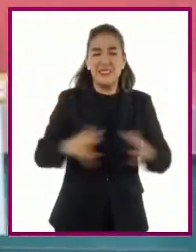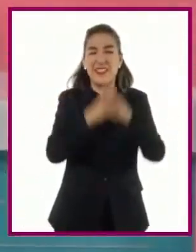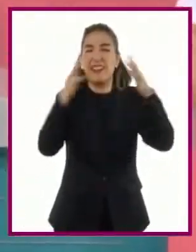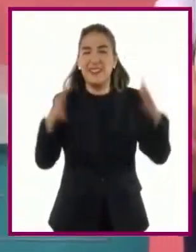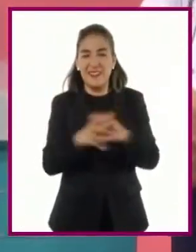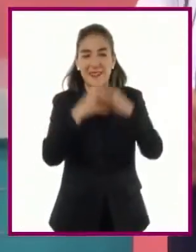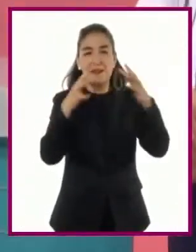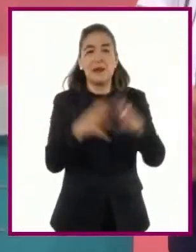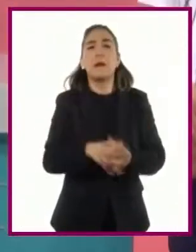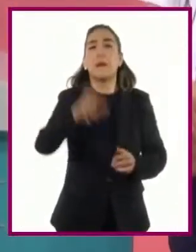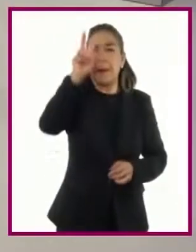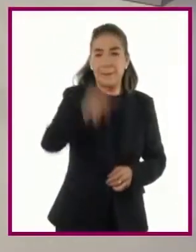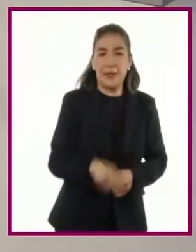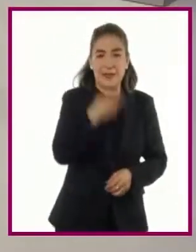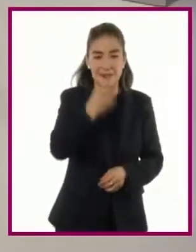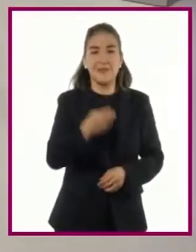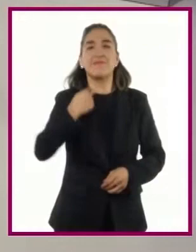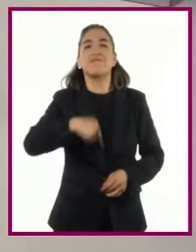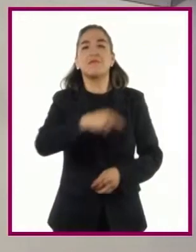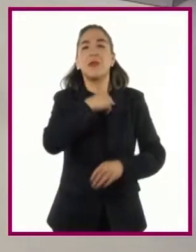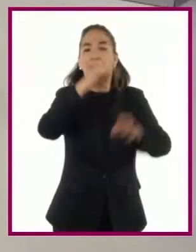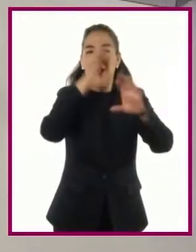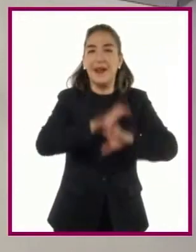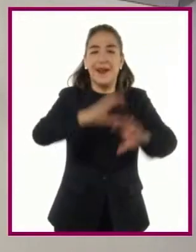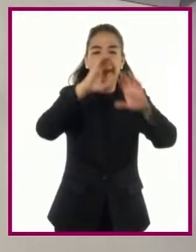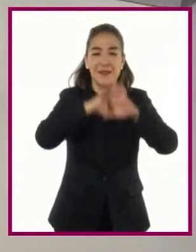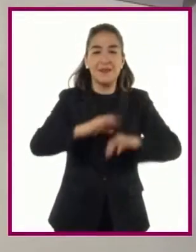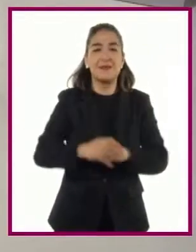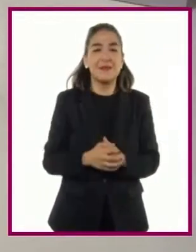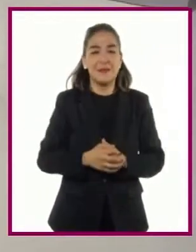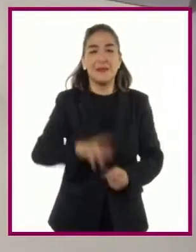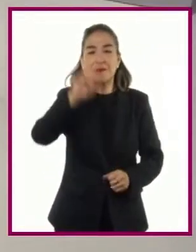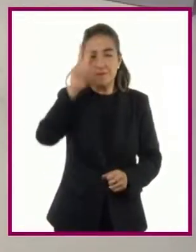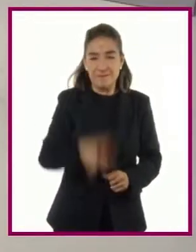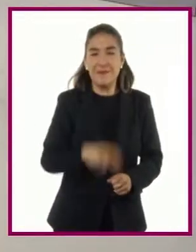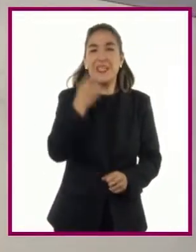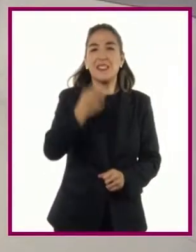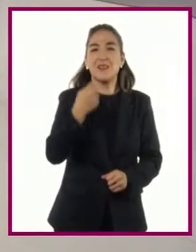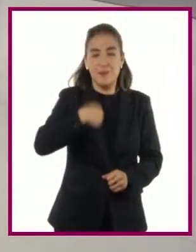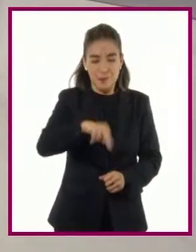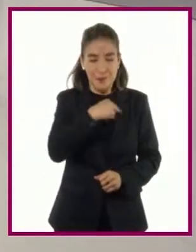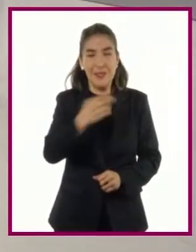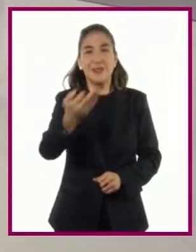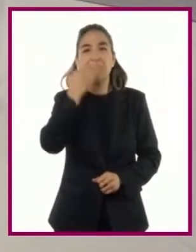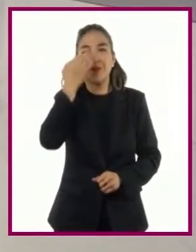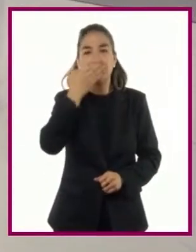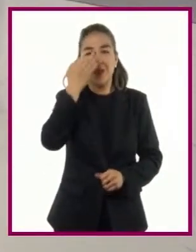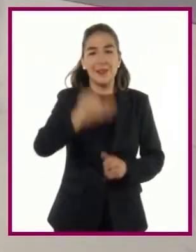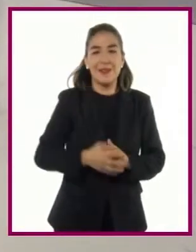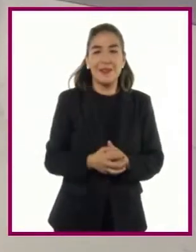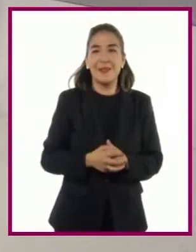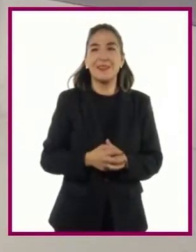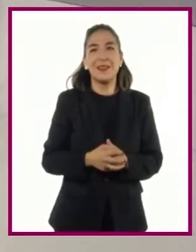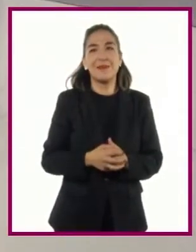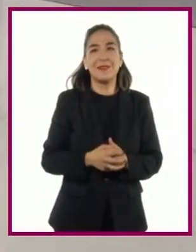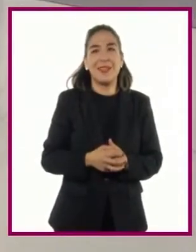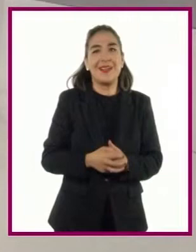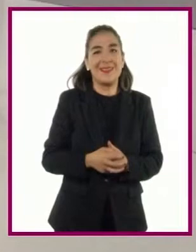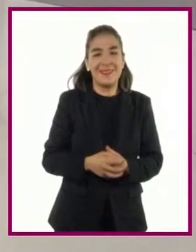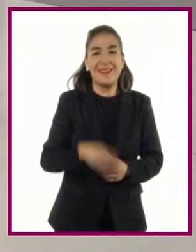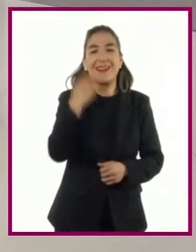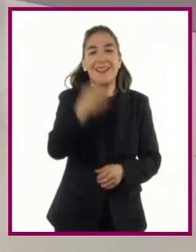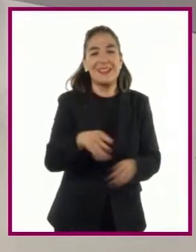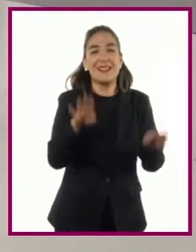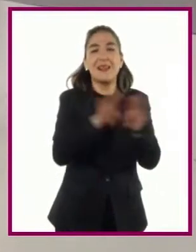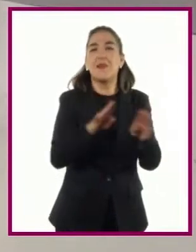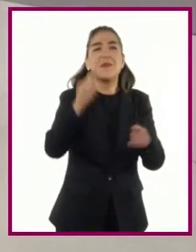Verdadero es nuestro canto, verdaderas nuestras flores, el hermoso canto, aunque